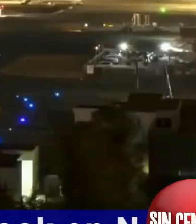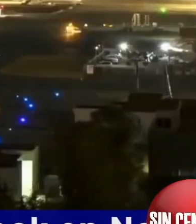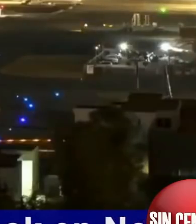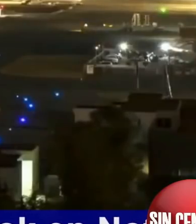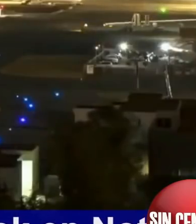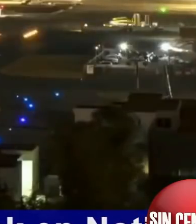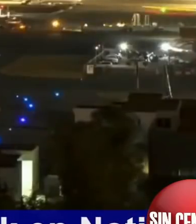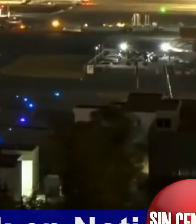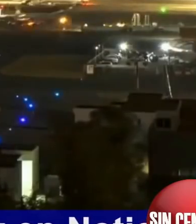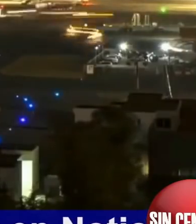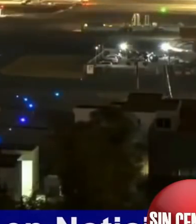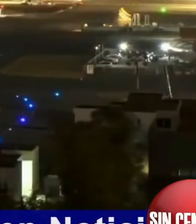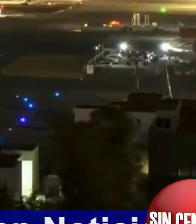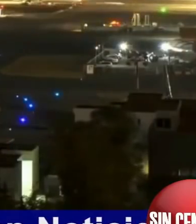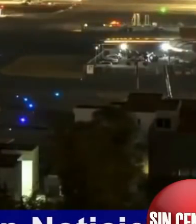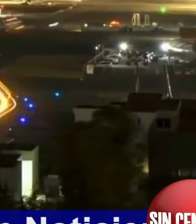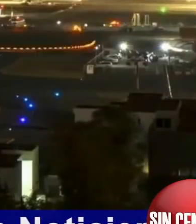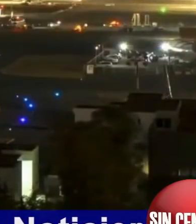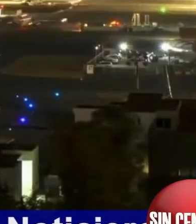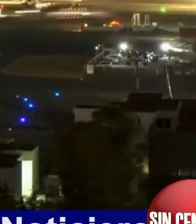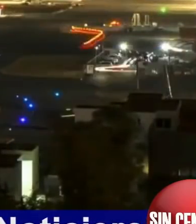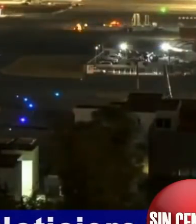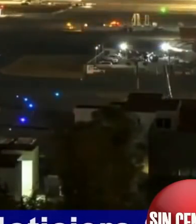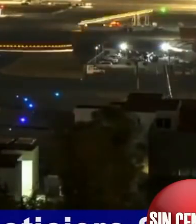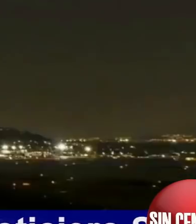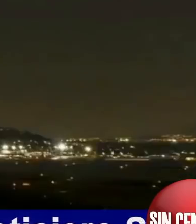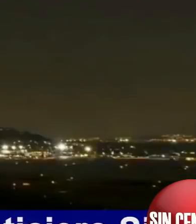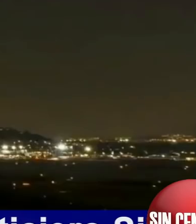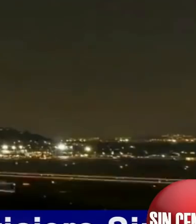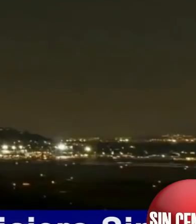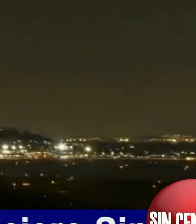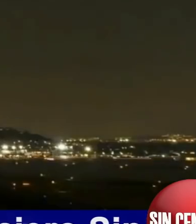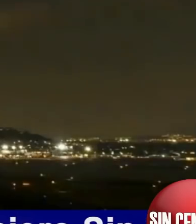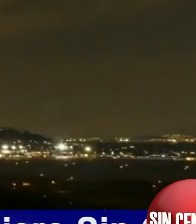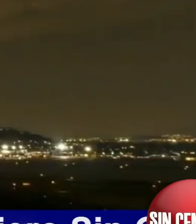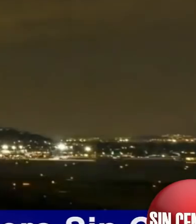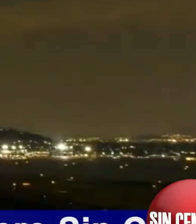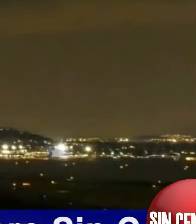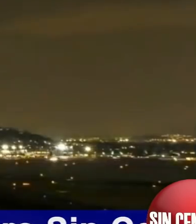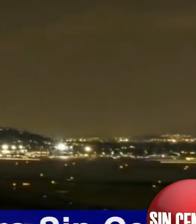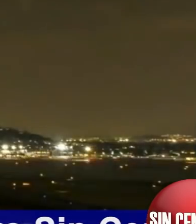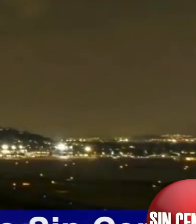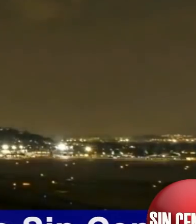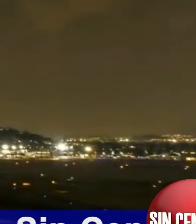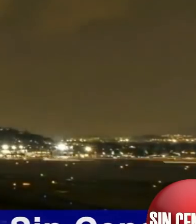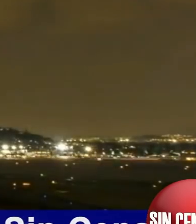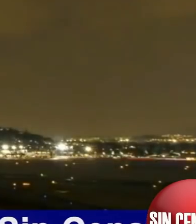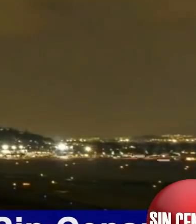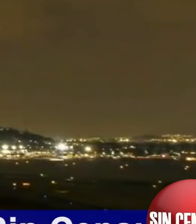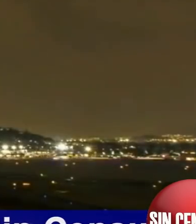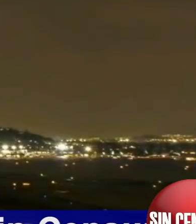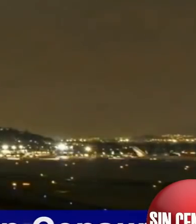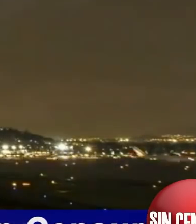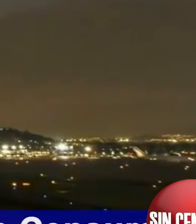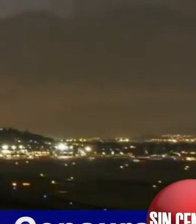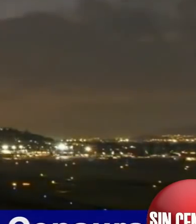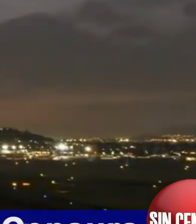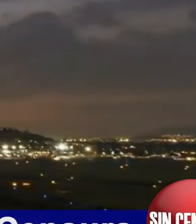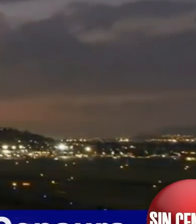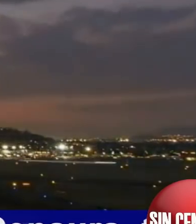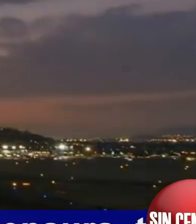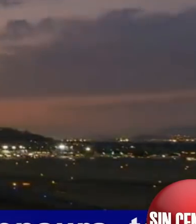corresponde, dada la creciente demanda. Con la incorporación del sistema aeroportuario metropolitano, que incluye los